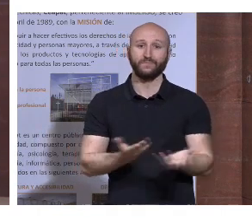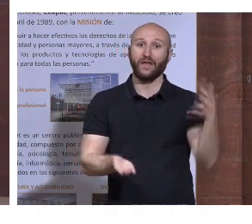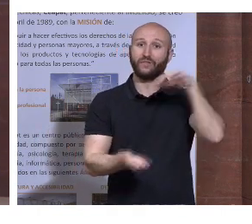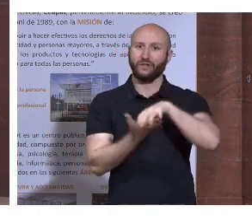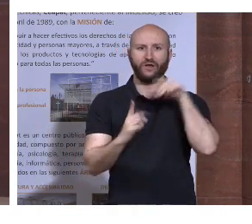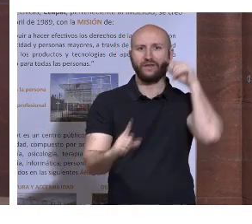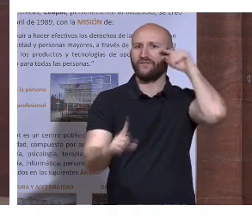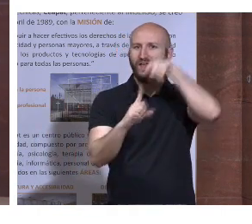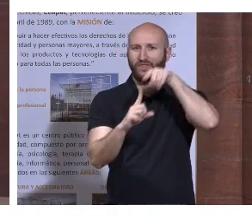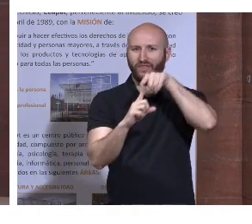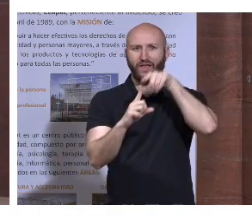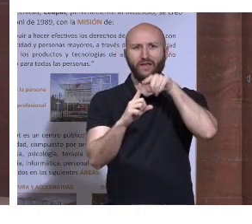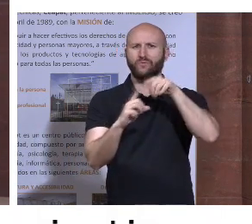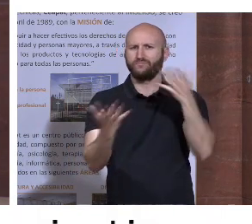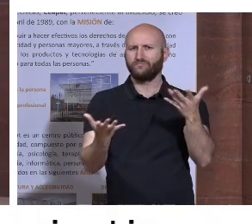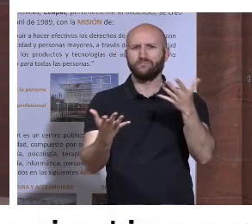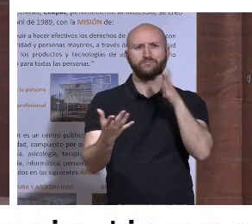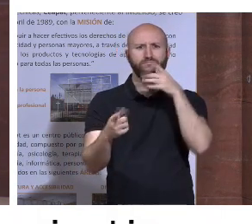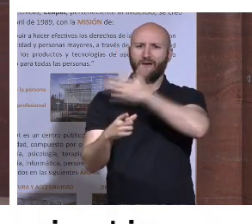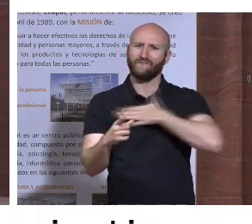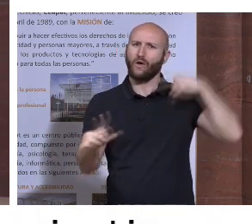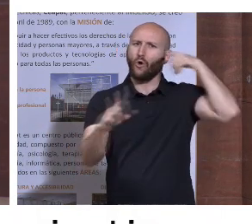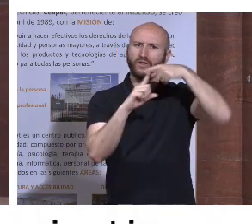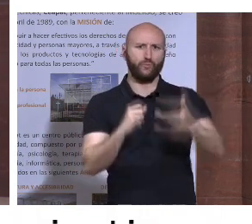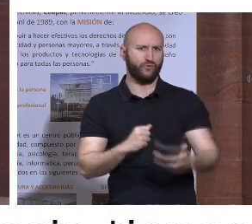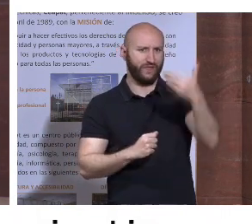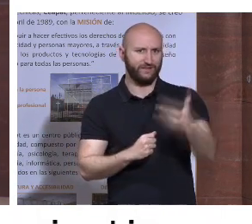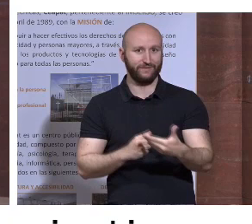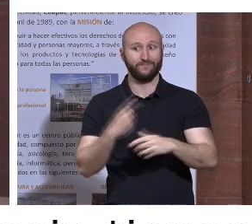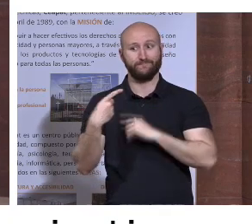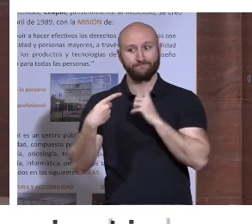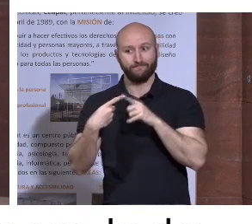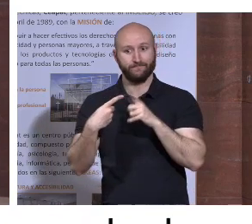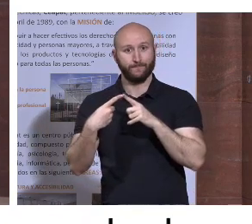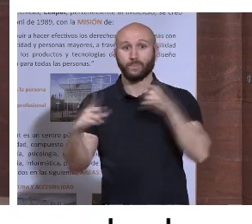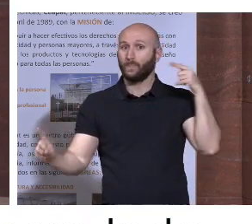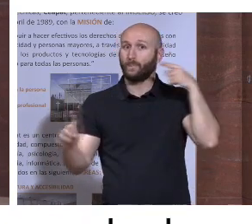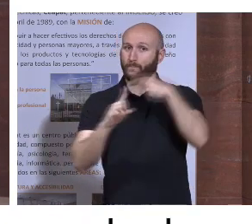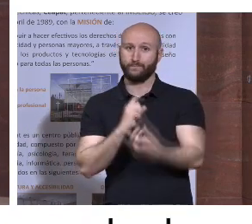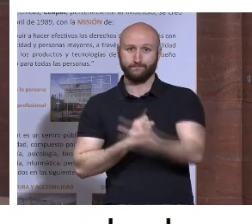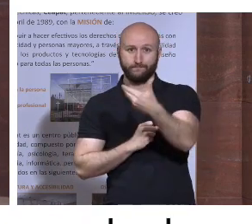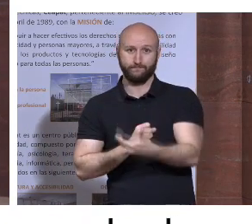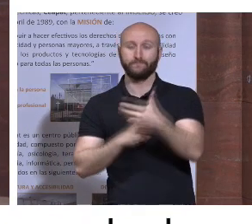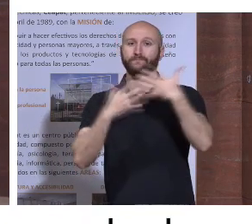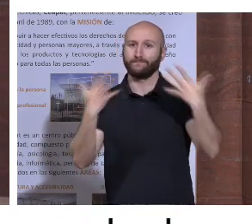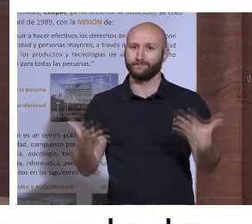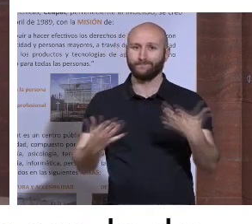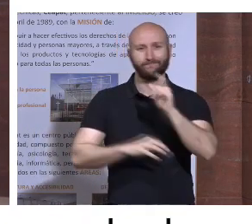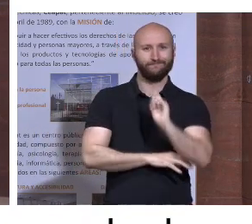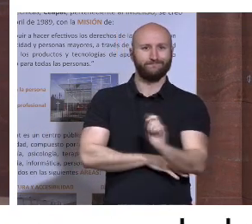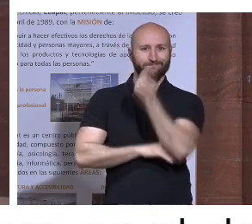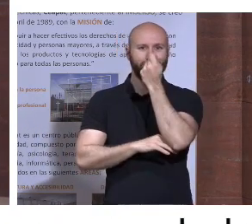tienen propósitos muy importantes. Por un lado, tienen un importante objetivo, que es el de lograr la